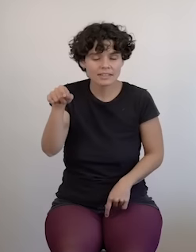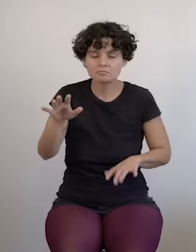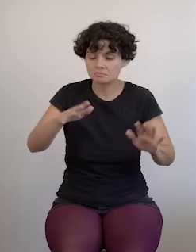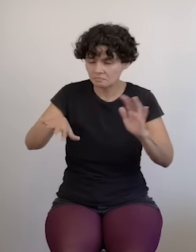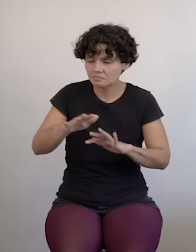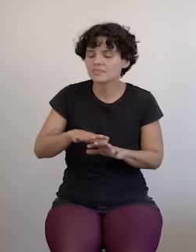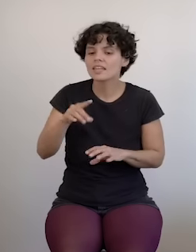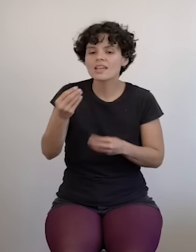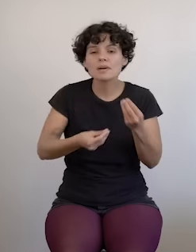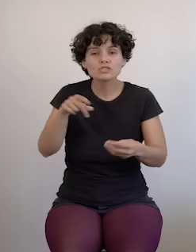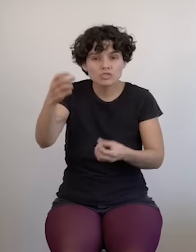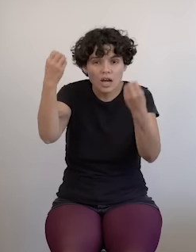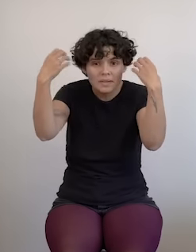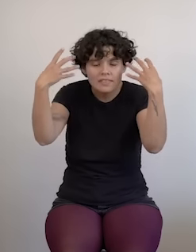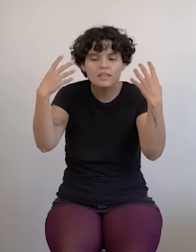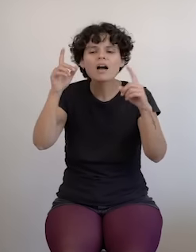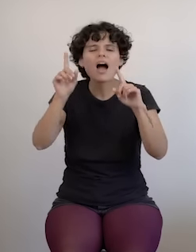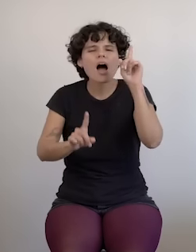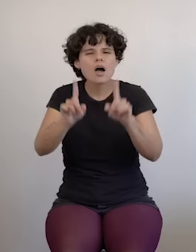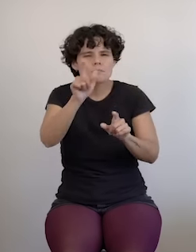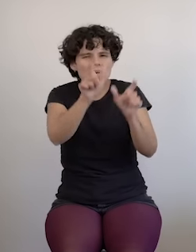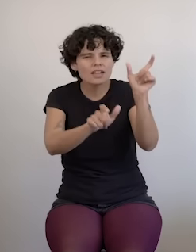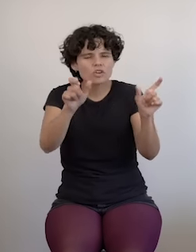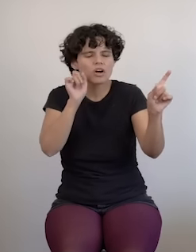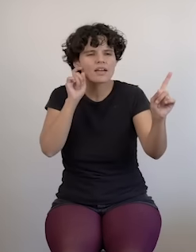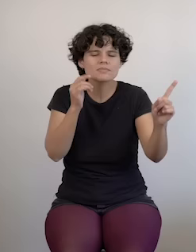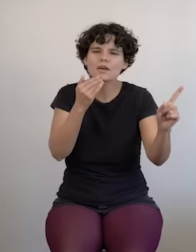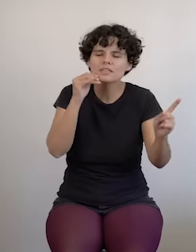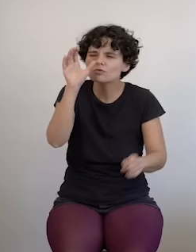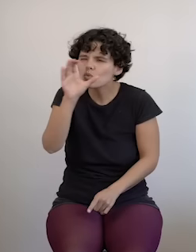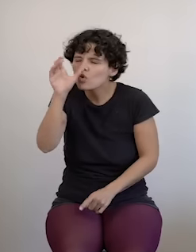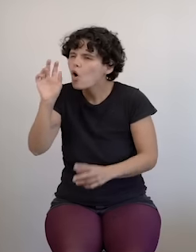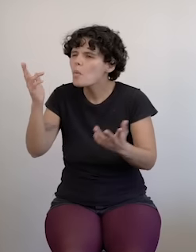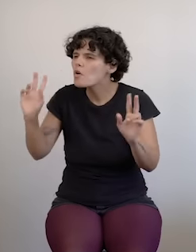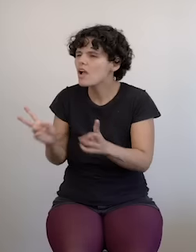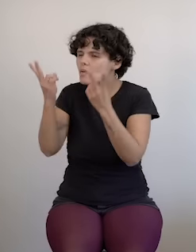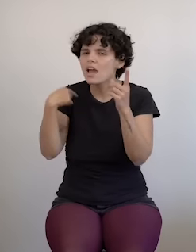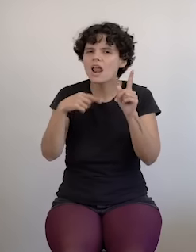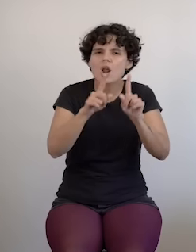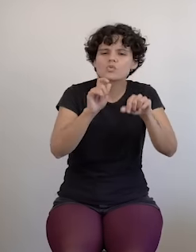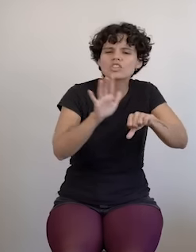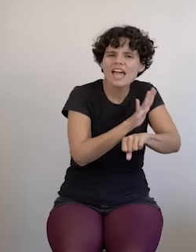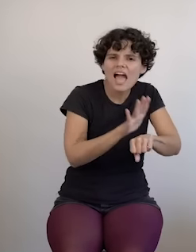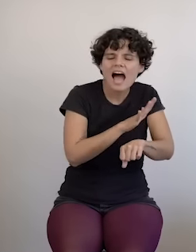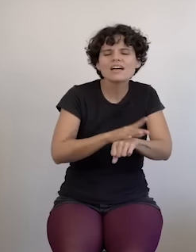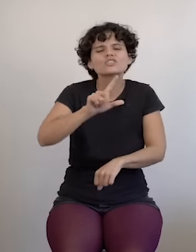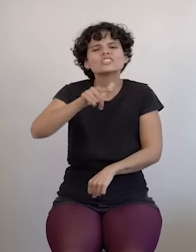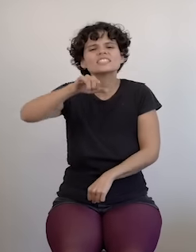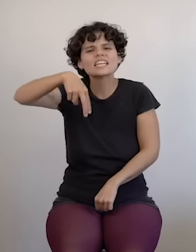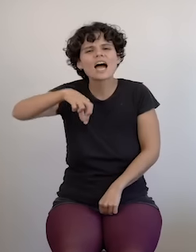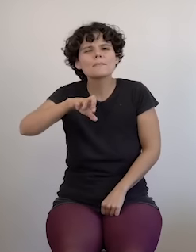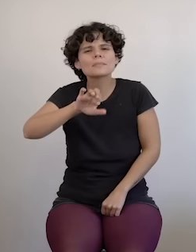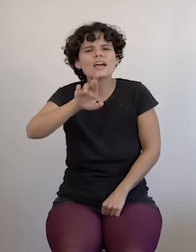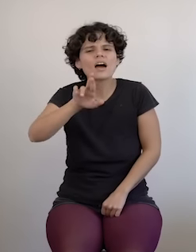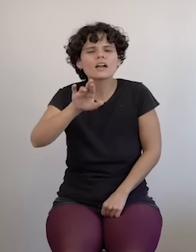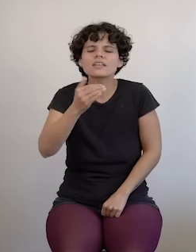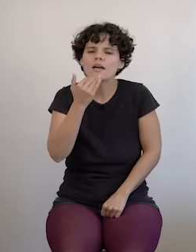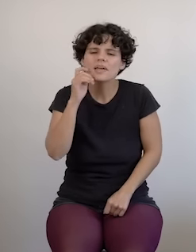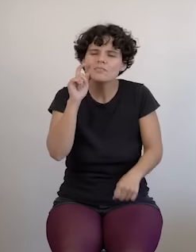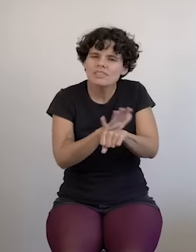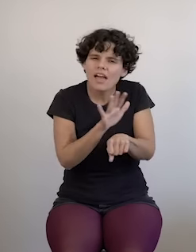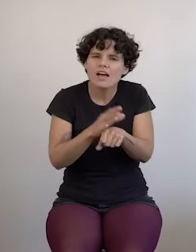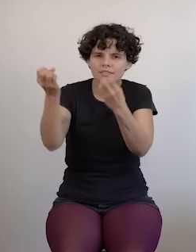que había gente que siempre buscó el chance de cambiar también. Pues había otros que hacían teatro, el Jean-Pierre que me enseñó el teatro, que